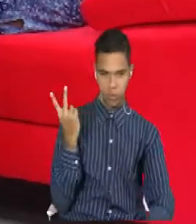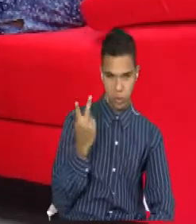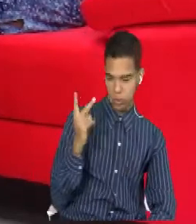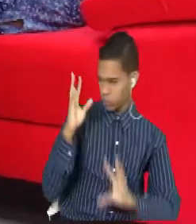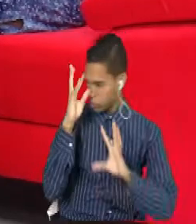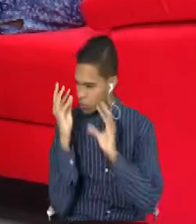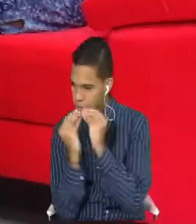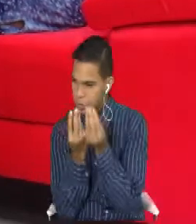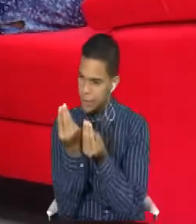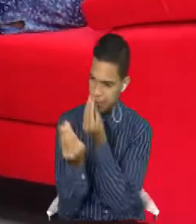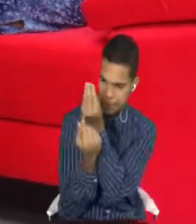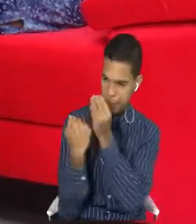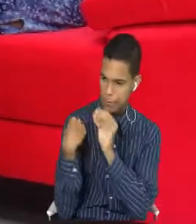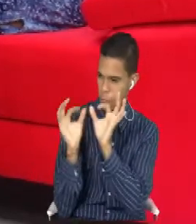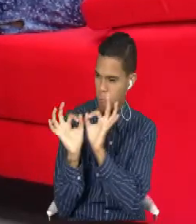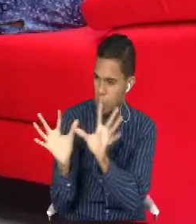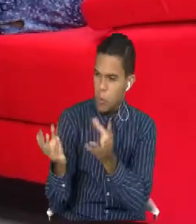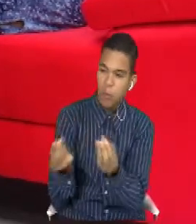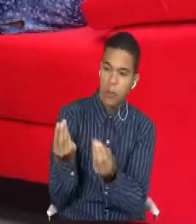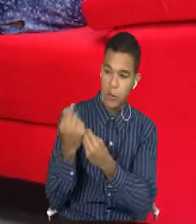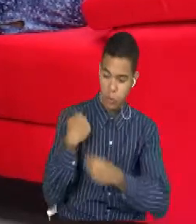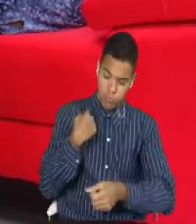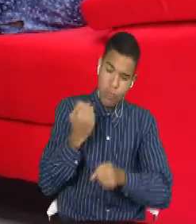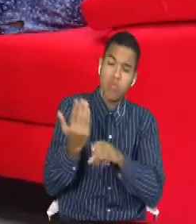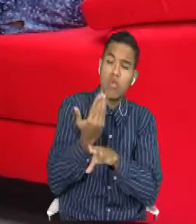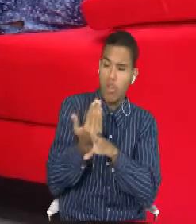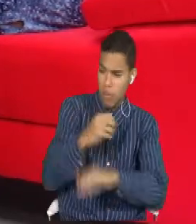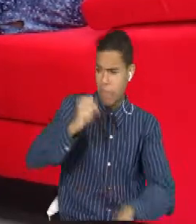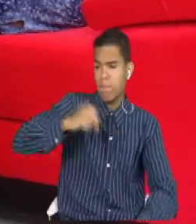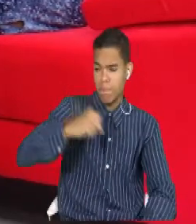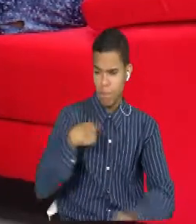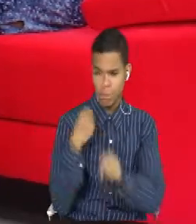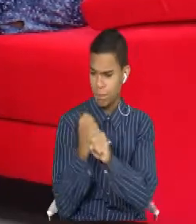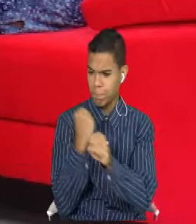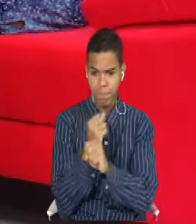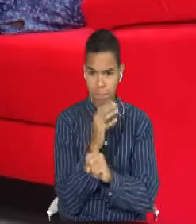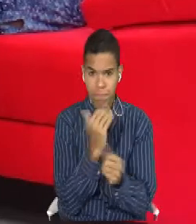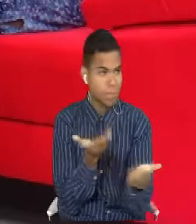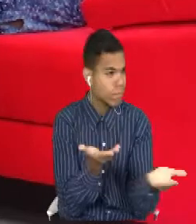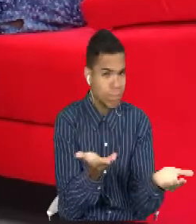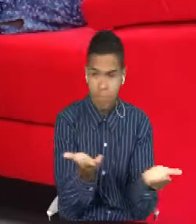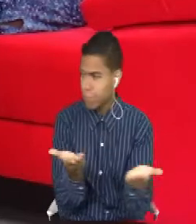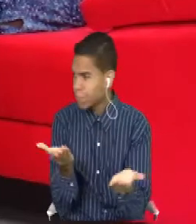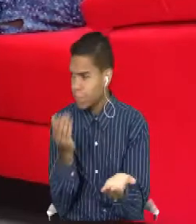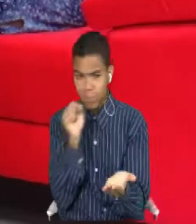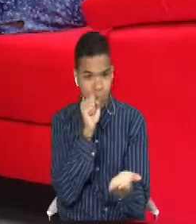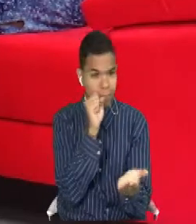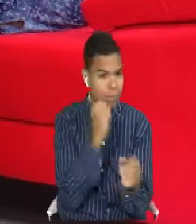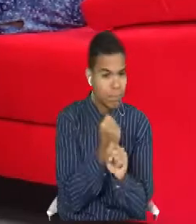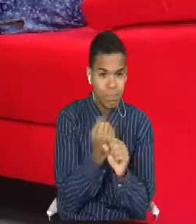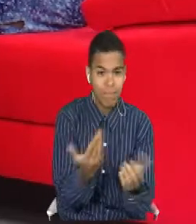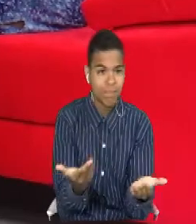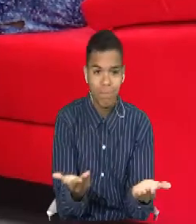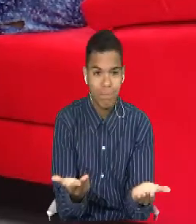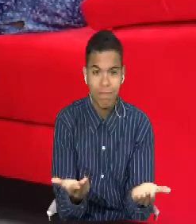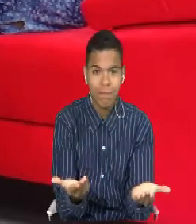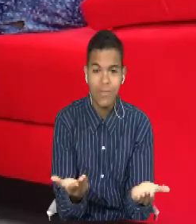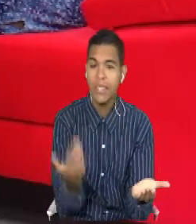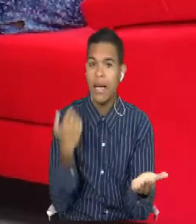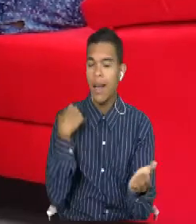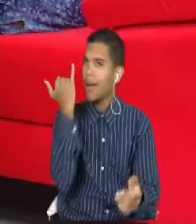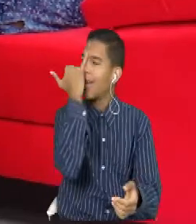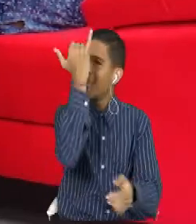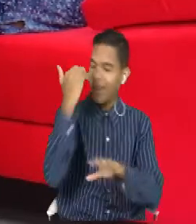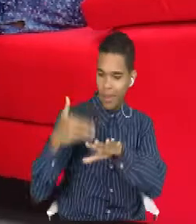una oportunidad. Crisis sí, sí hay, pero nosotros tenemos que volvernos una oportunidad. Empezaron a estudiar el mercado y dijeron, Barranca